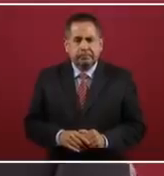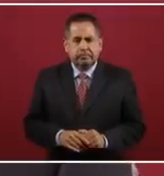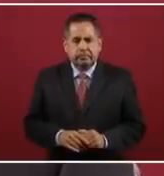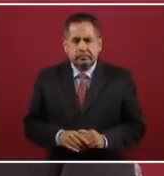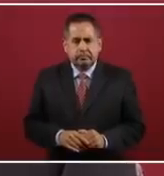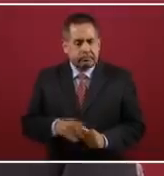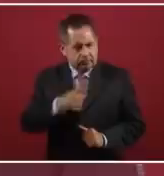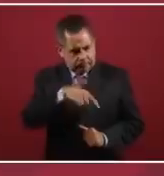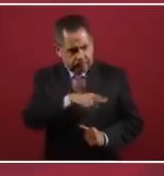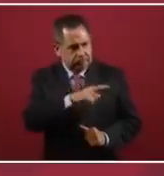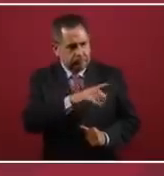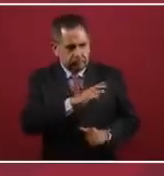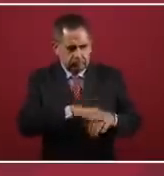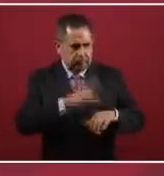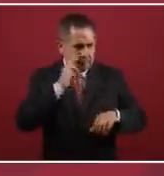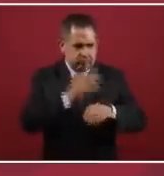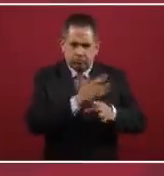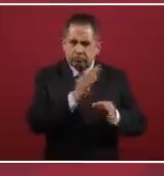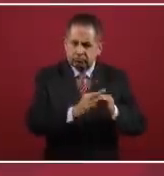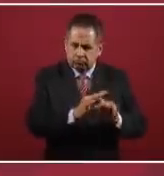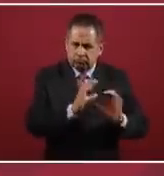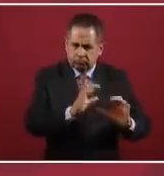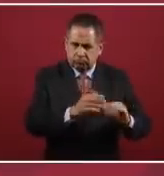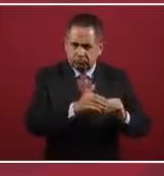actúen de manera responsable.